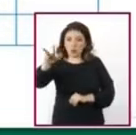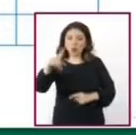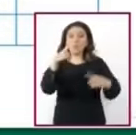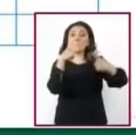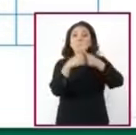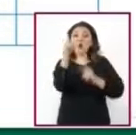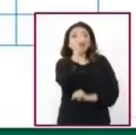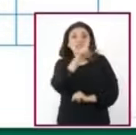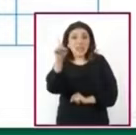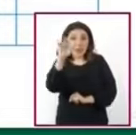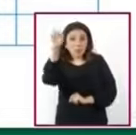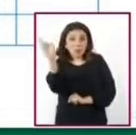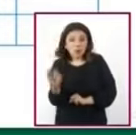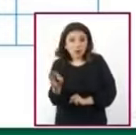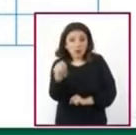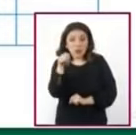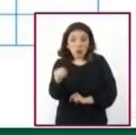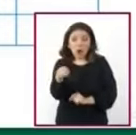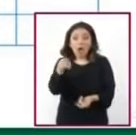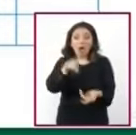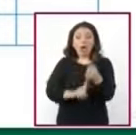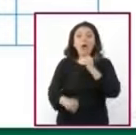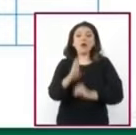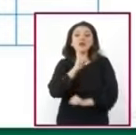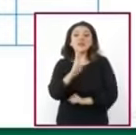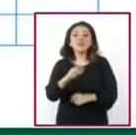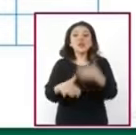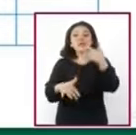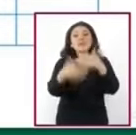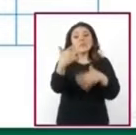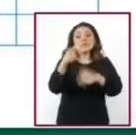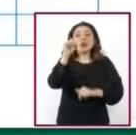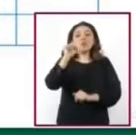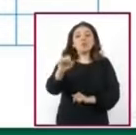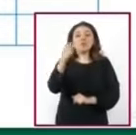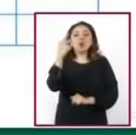0.158 por 100% es igual a